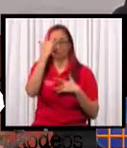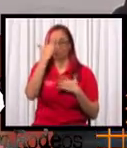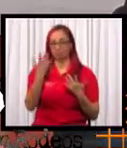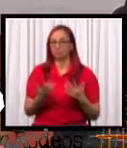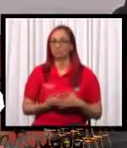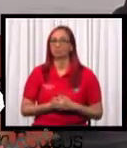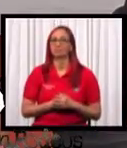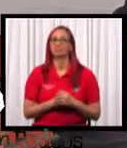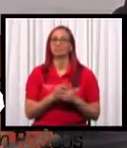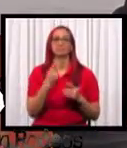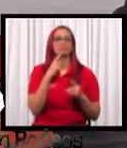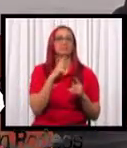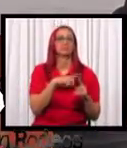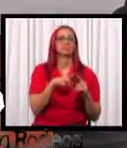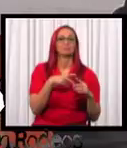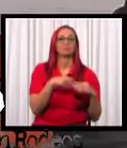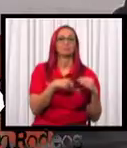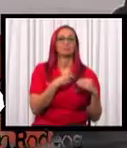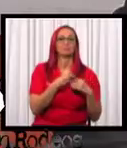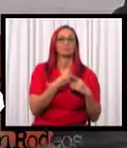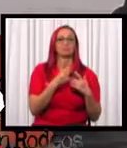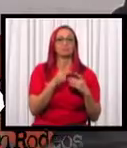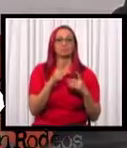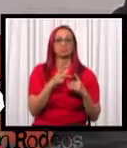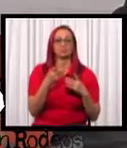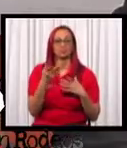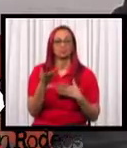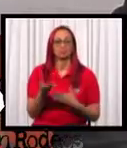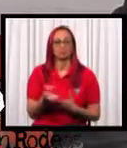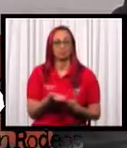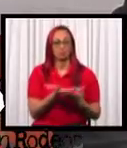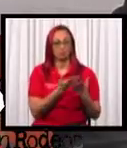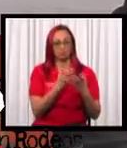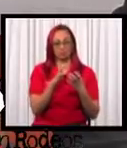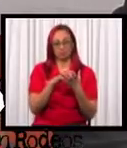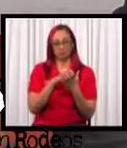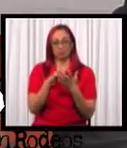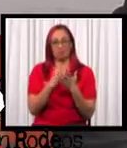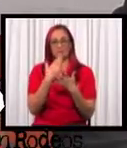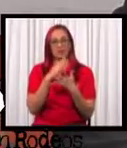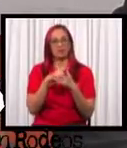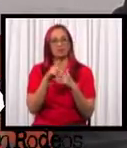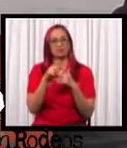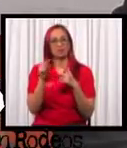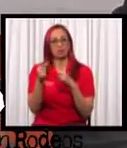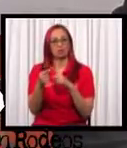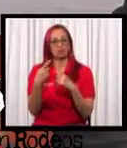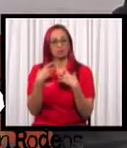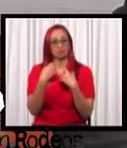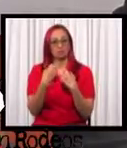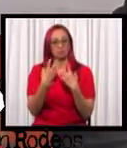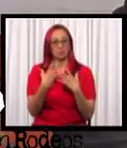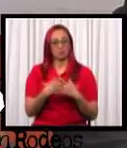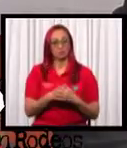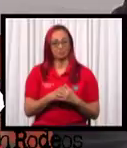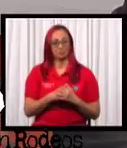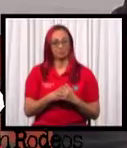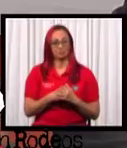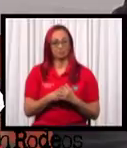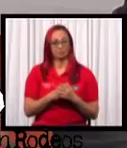una serie de agentes contaminantes que van lógicamente en contra de la salud pública. Entonces